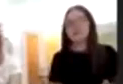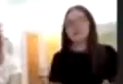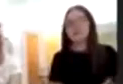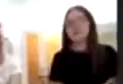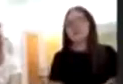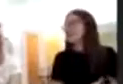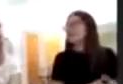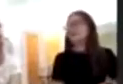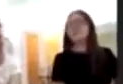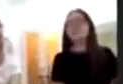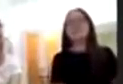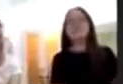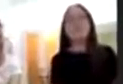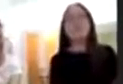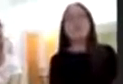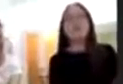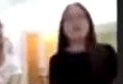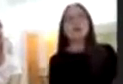energía.